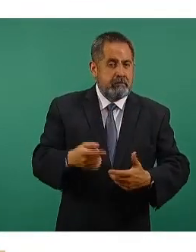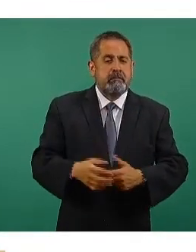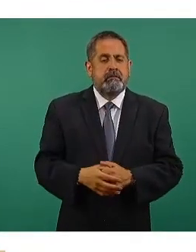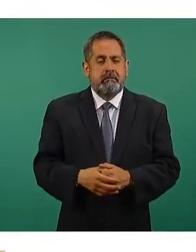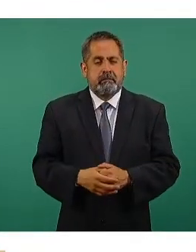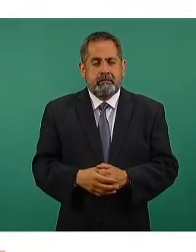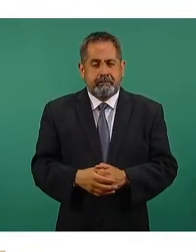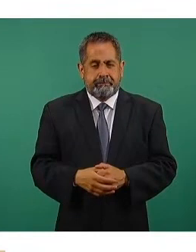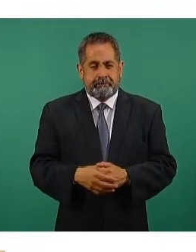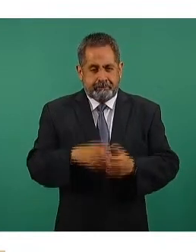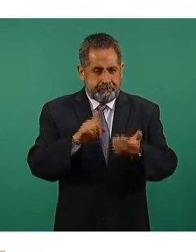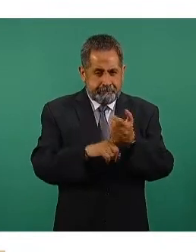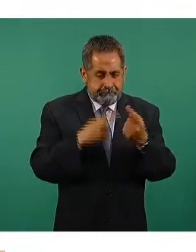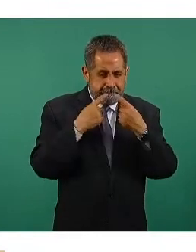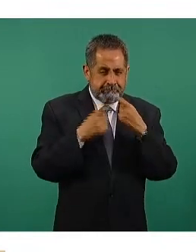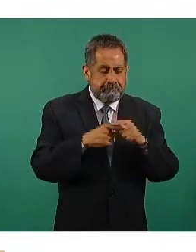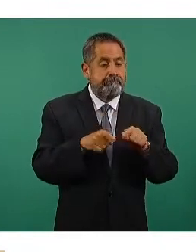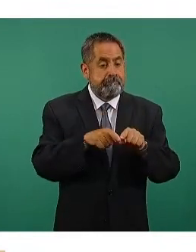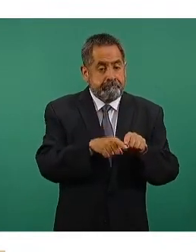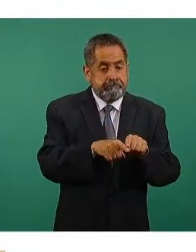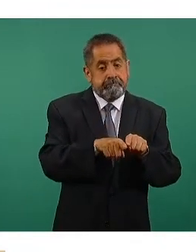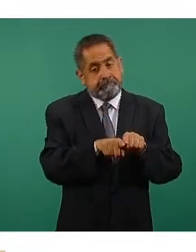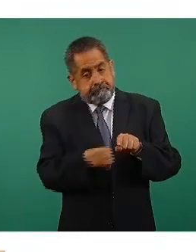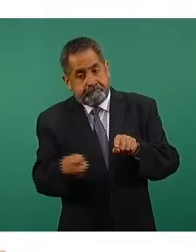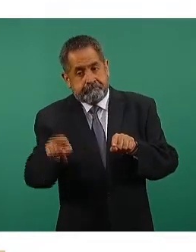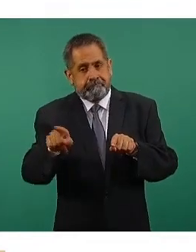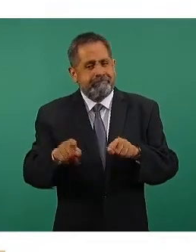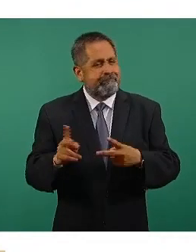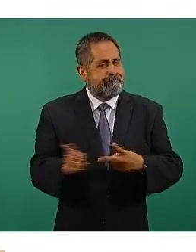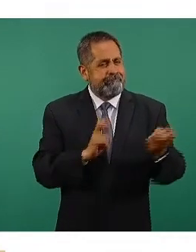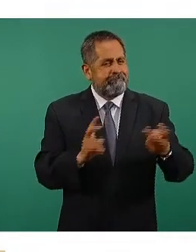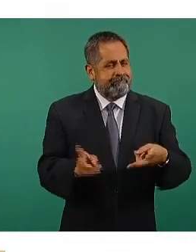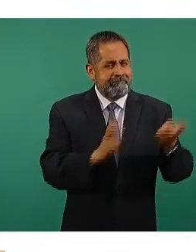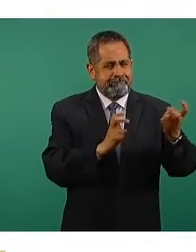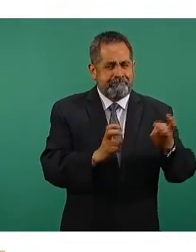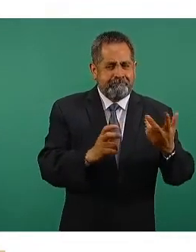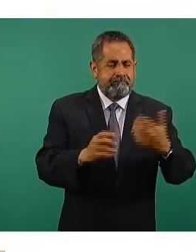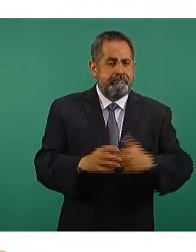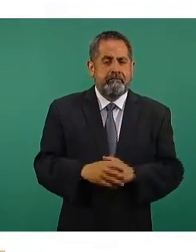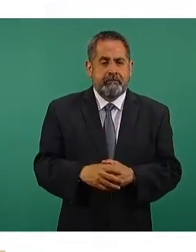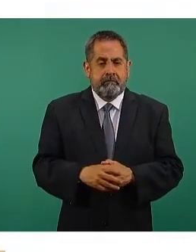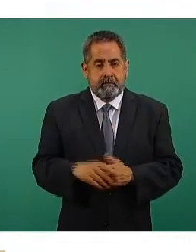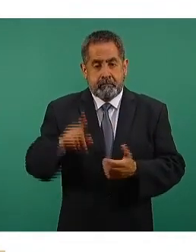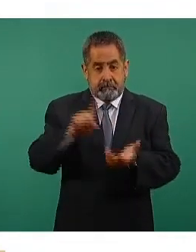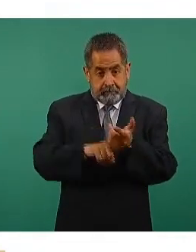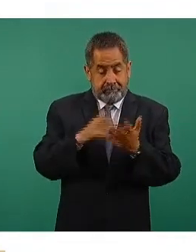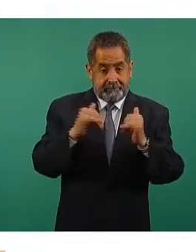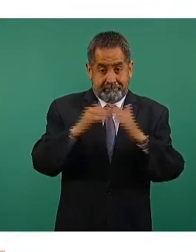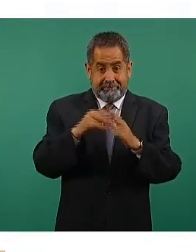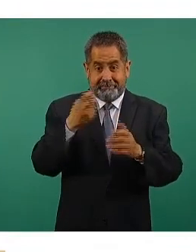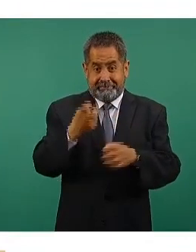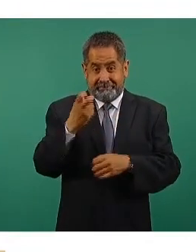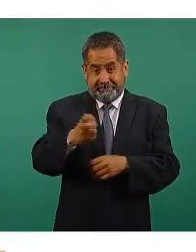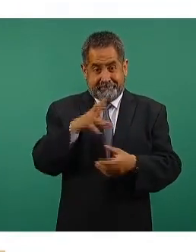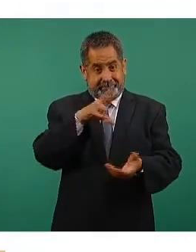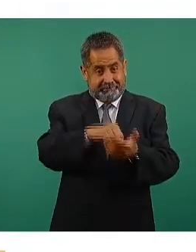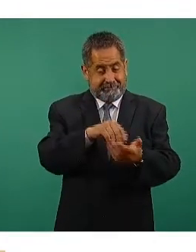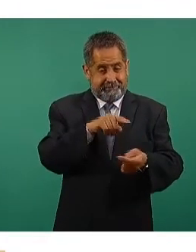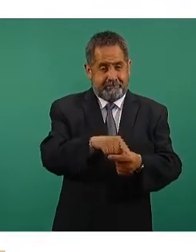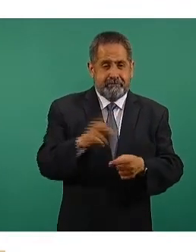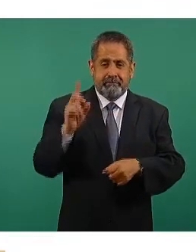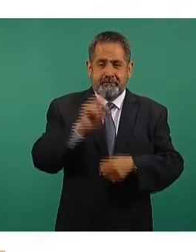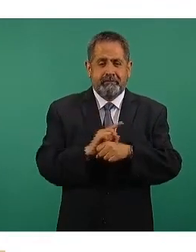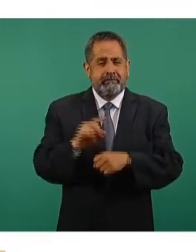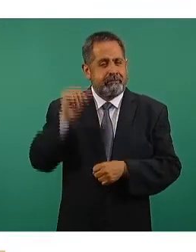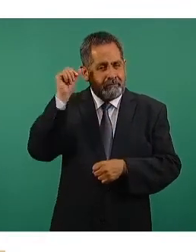y el túnel con la posible derivación, la que sigue. Hacia el interior de este inmueble, este fue cateado el día 7 de